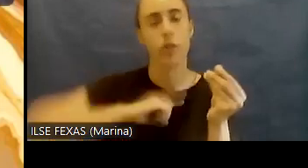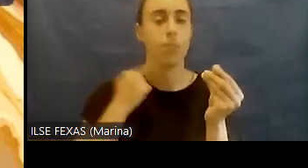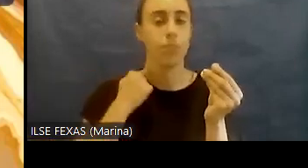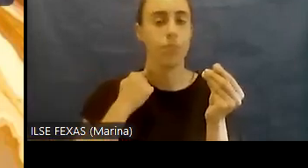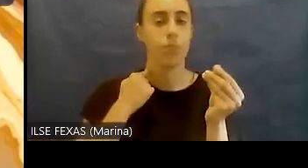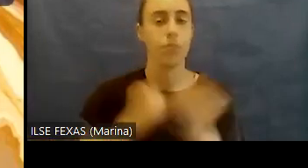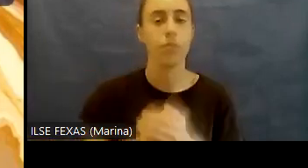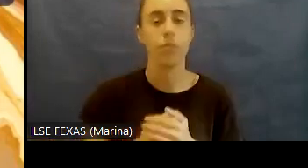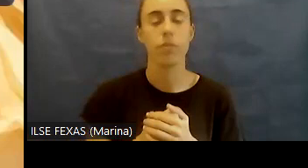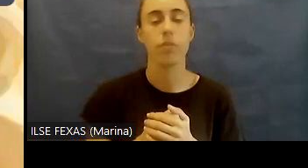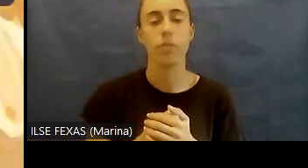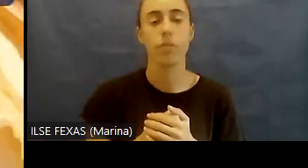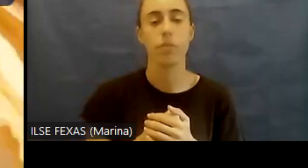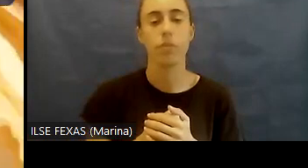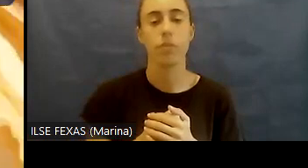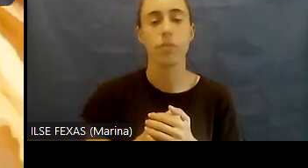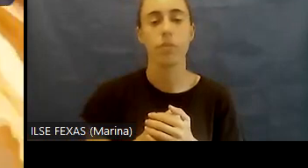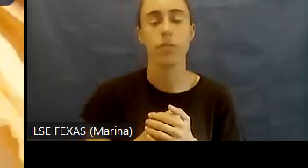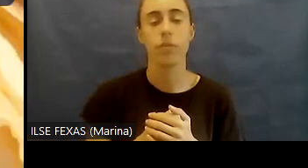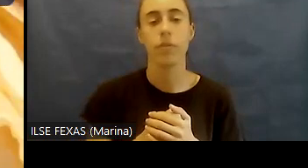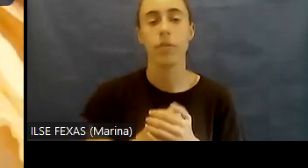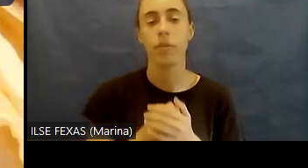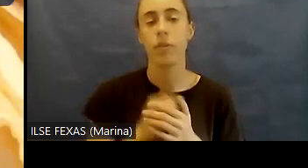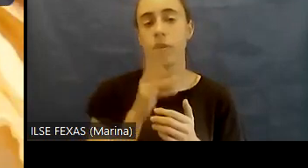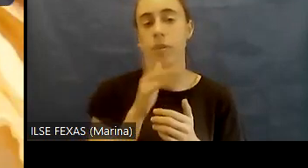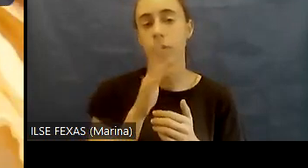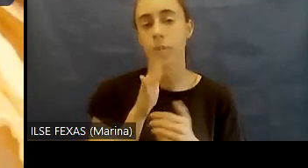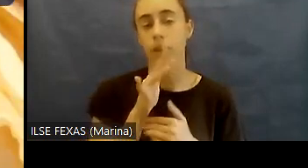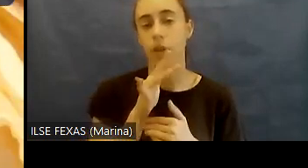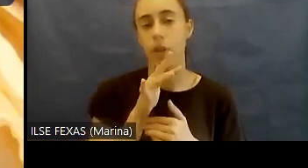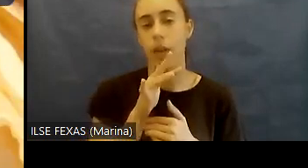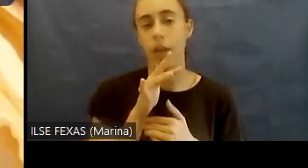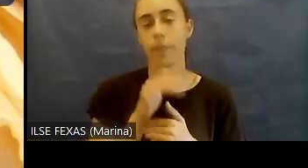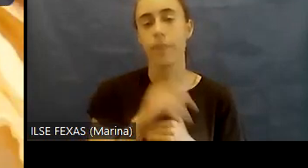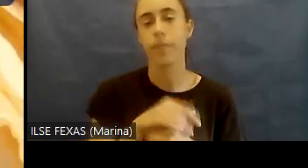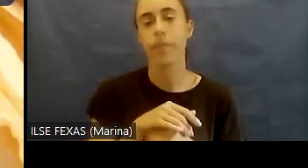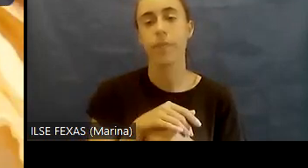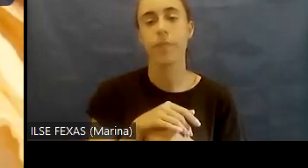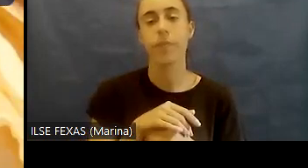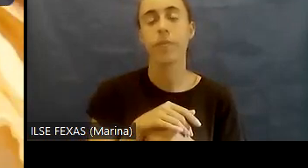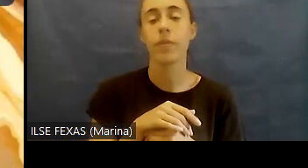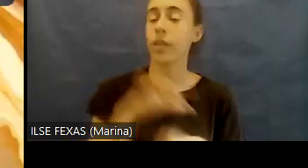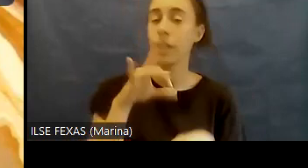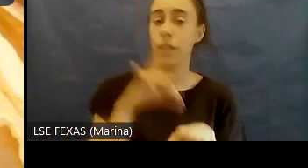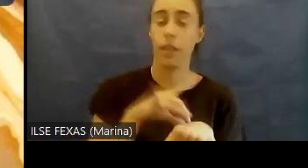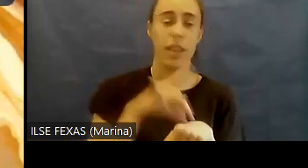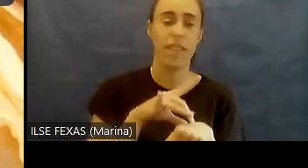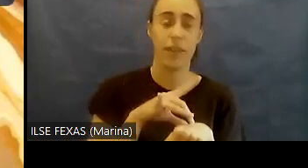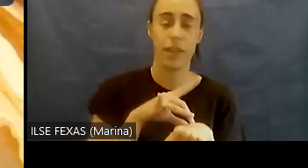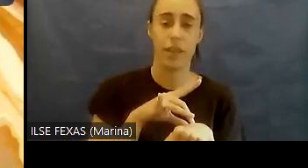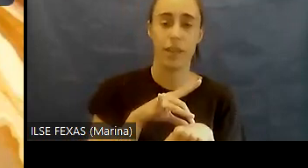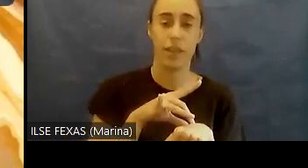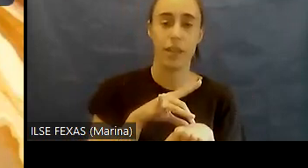Si nos vamos ya a nivel gástrico, en gástrico fundamentalmente las patologías la